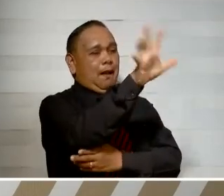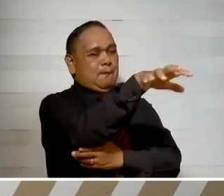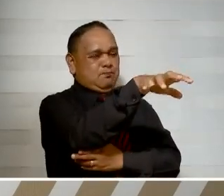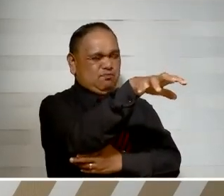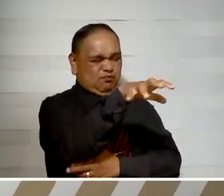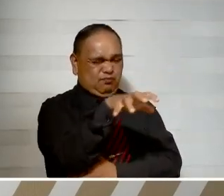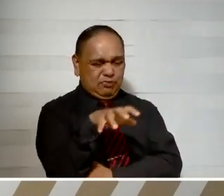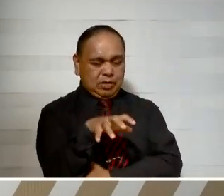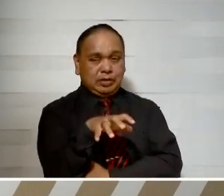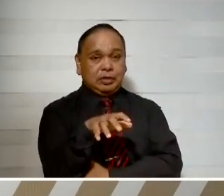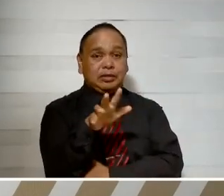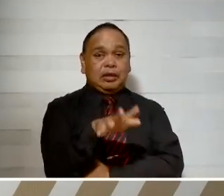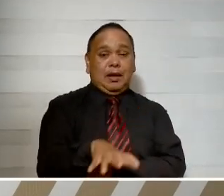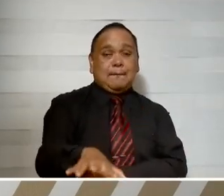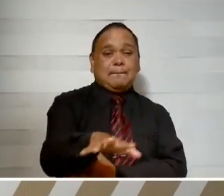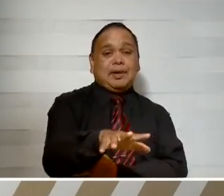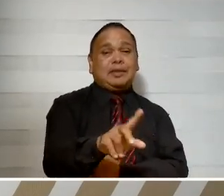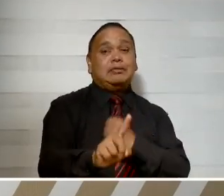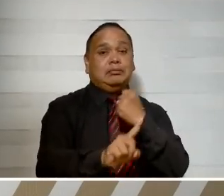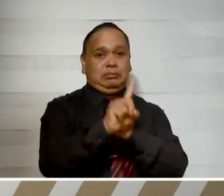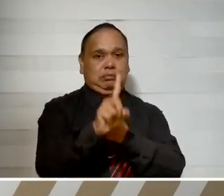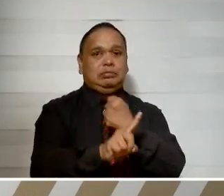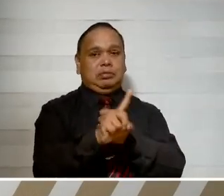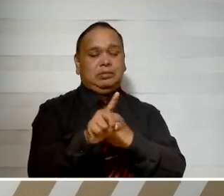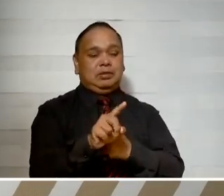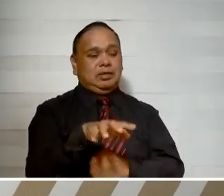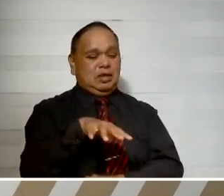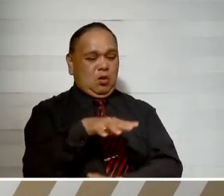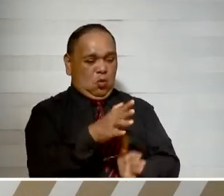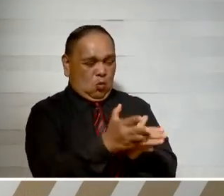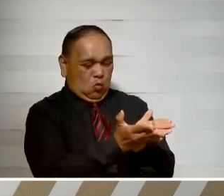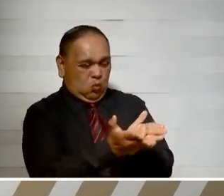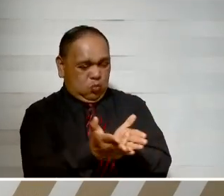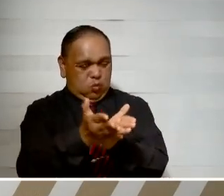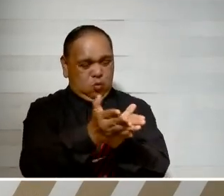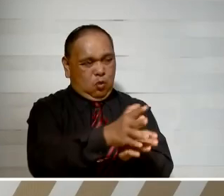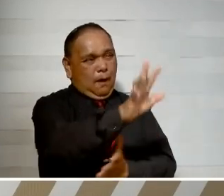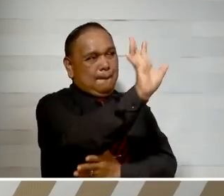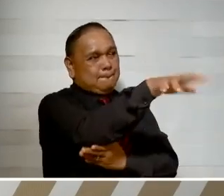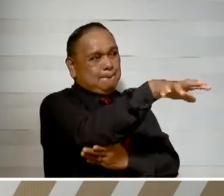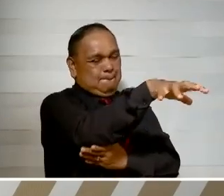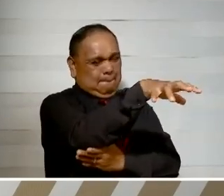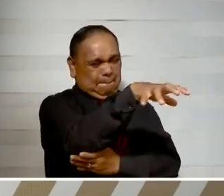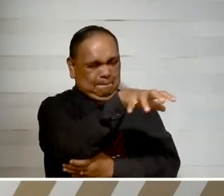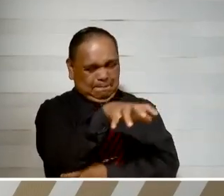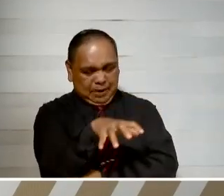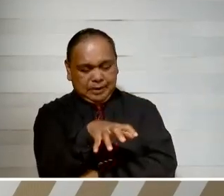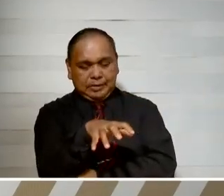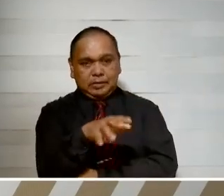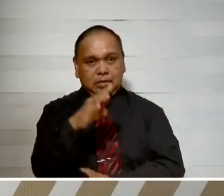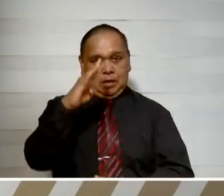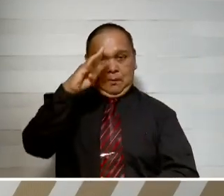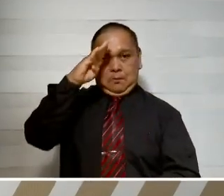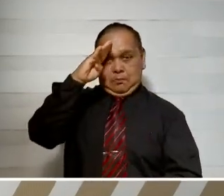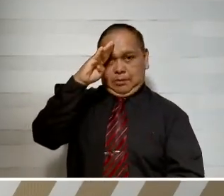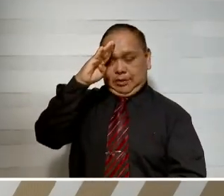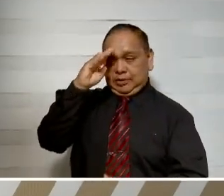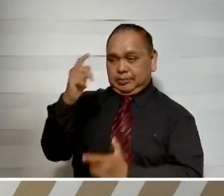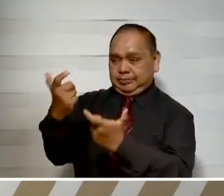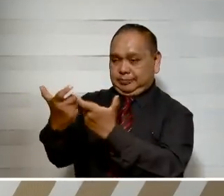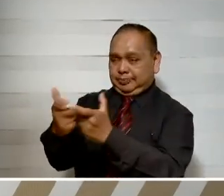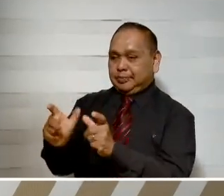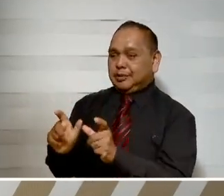más problemática para hacer el dragado. Nuestro reconocimiento a la Marina, nuestro abrazo